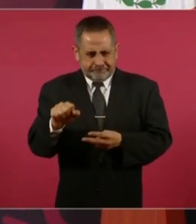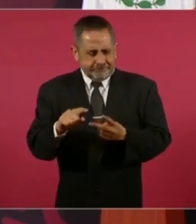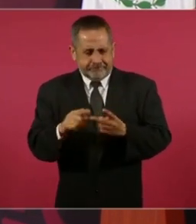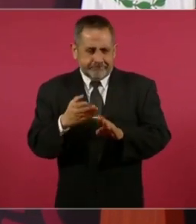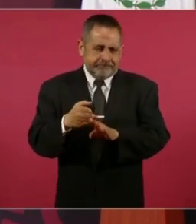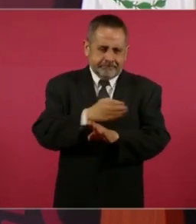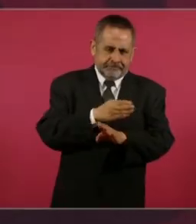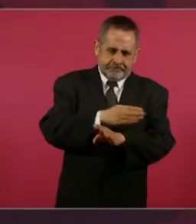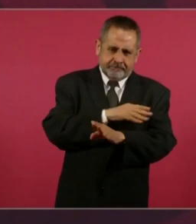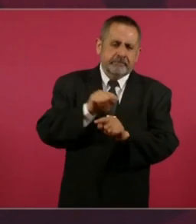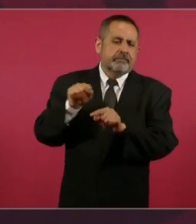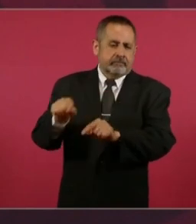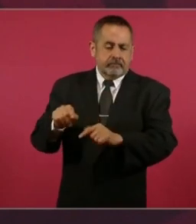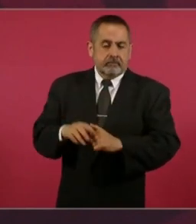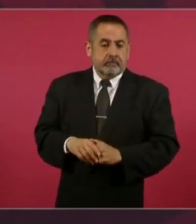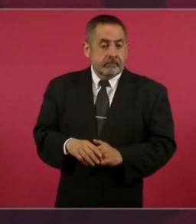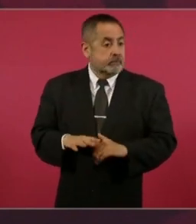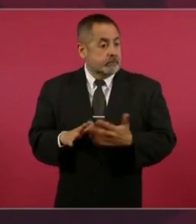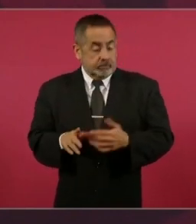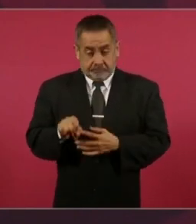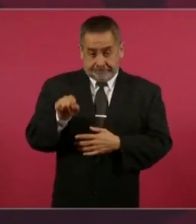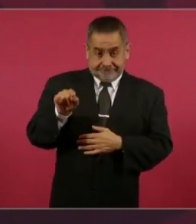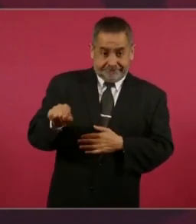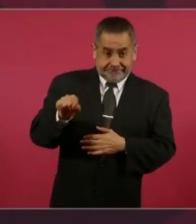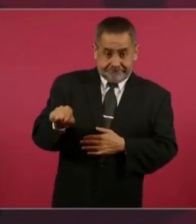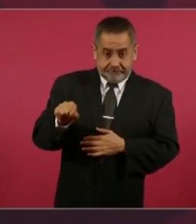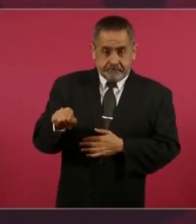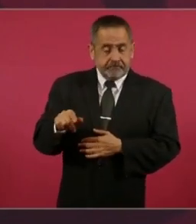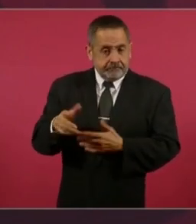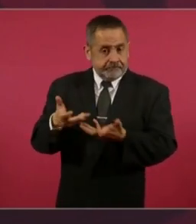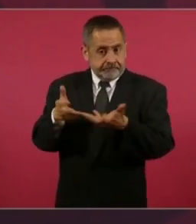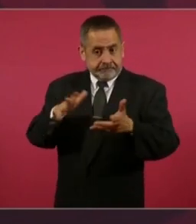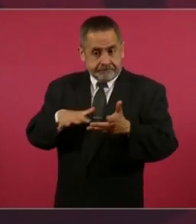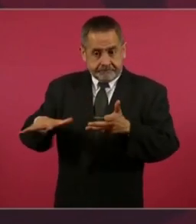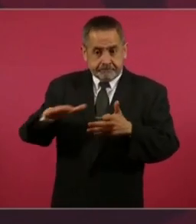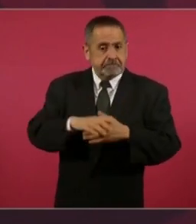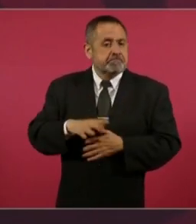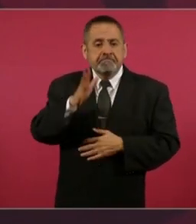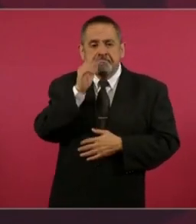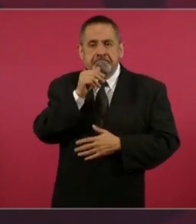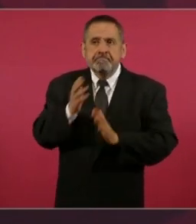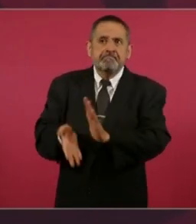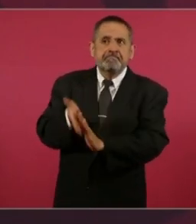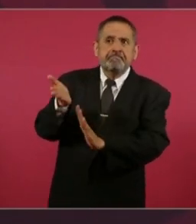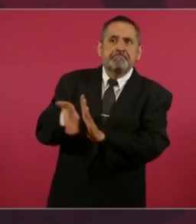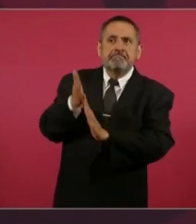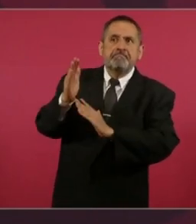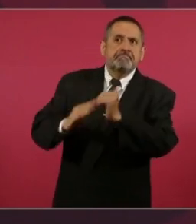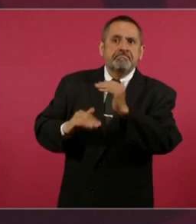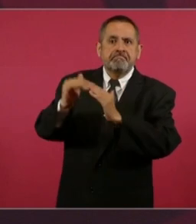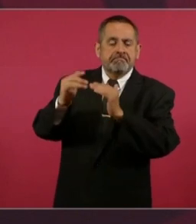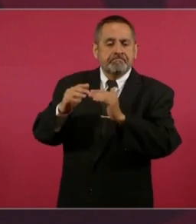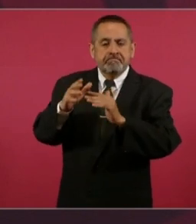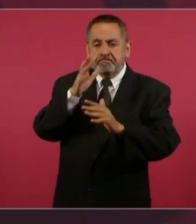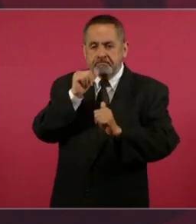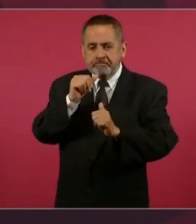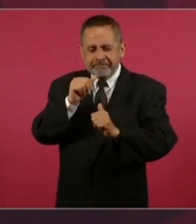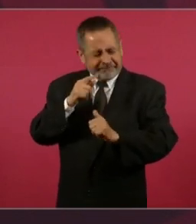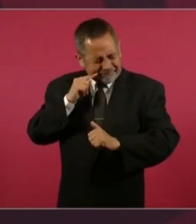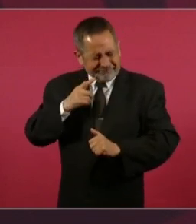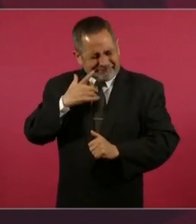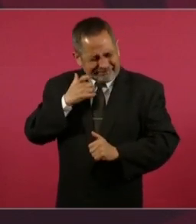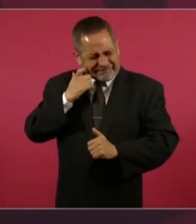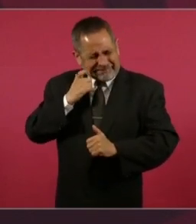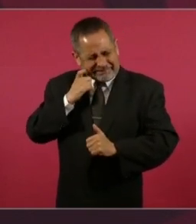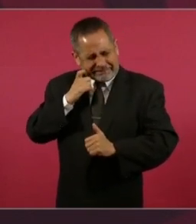terras entonces ahí no se permitía hasta que lo logramos